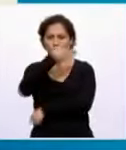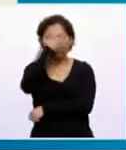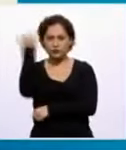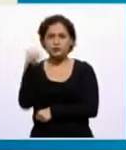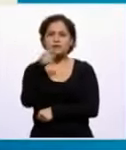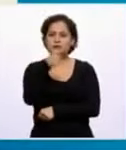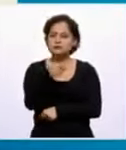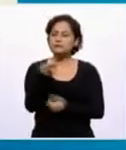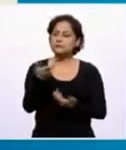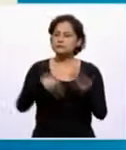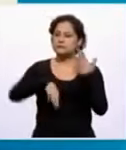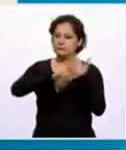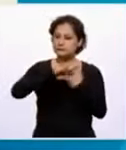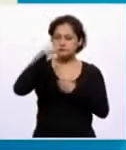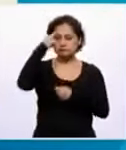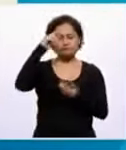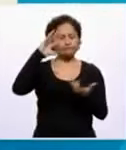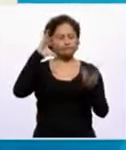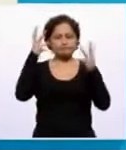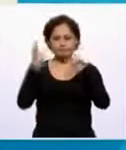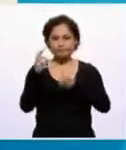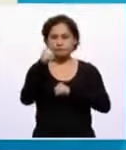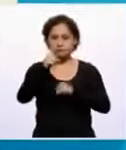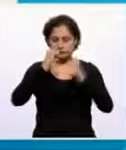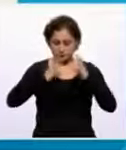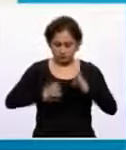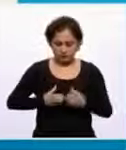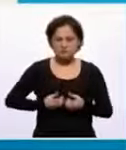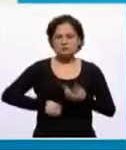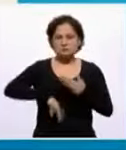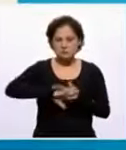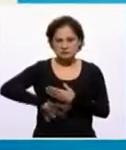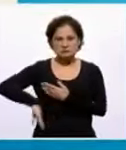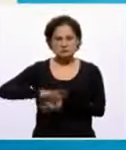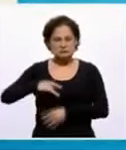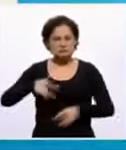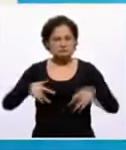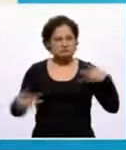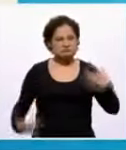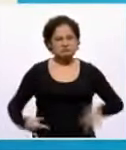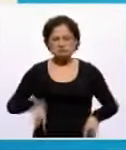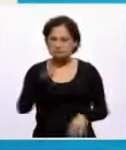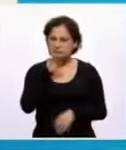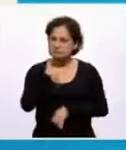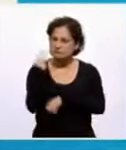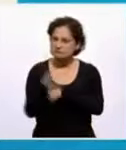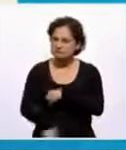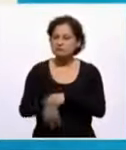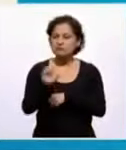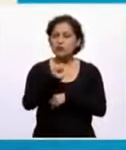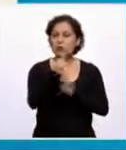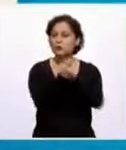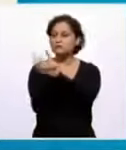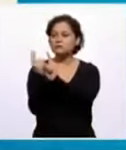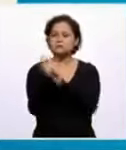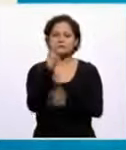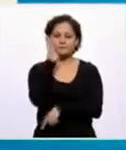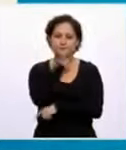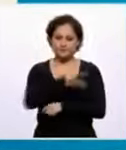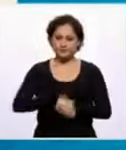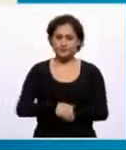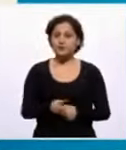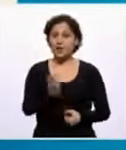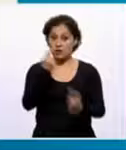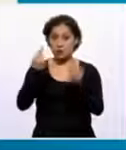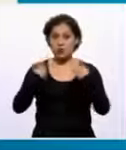la realidad, dañan casi todos los órganos del cuerpo y afectan la relación con los demás. Las personas que se drogan creen que